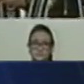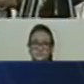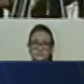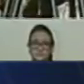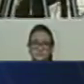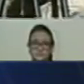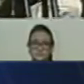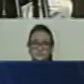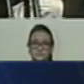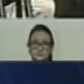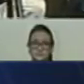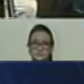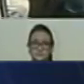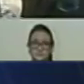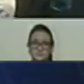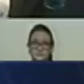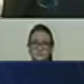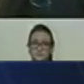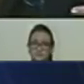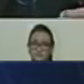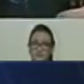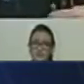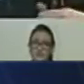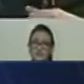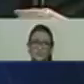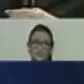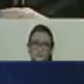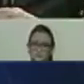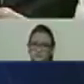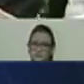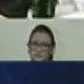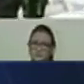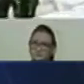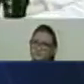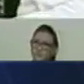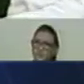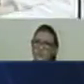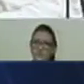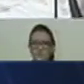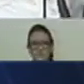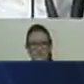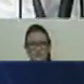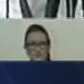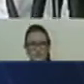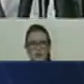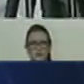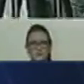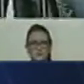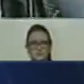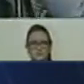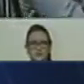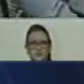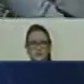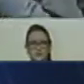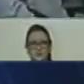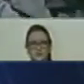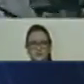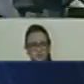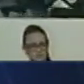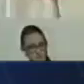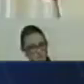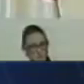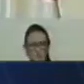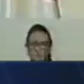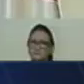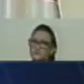Para que el país continúe renovando sus fuerzas, sus energías. Porque